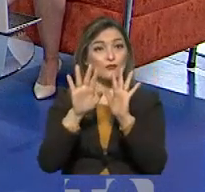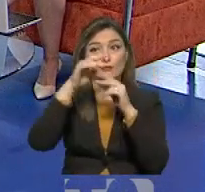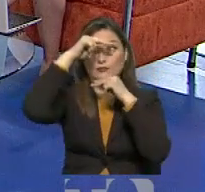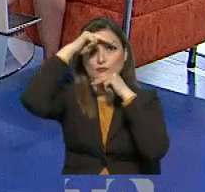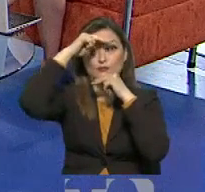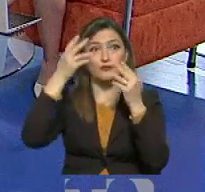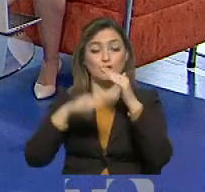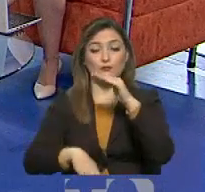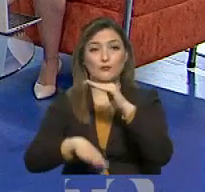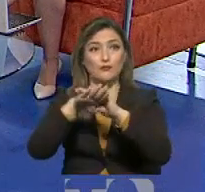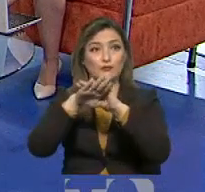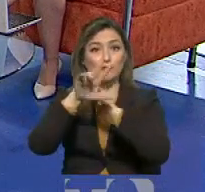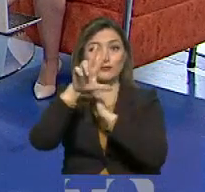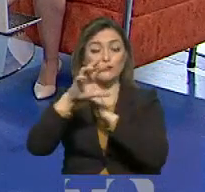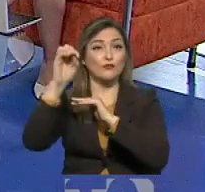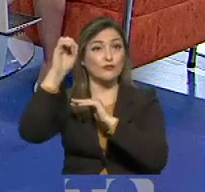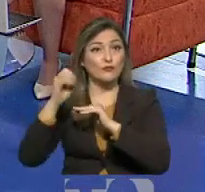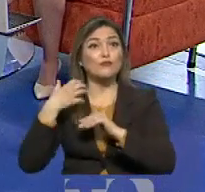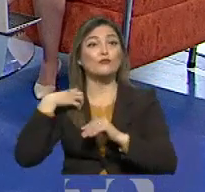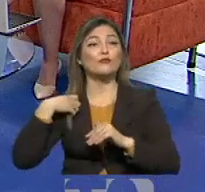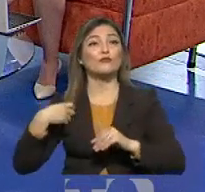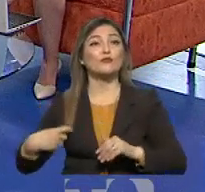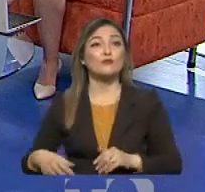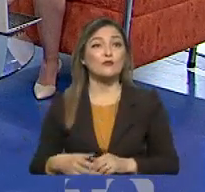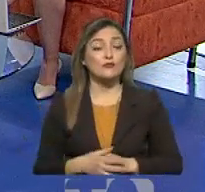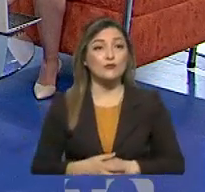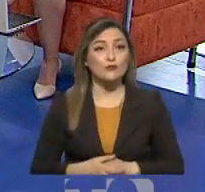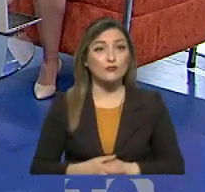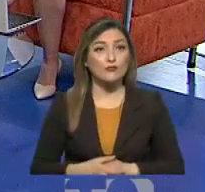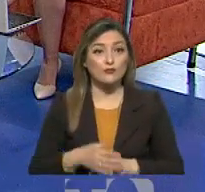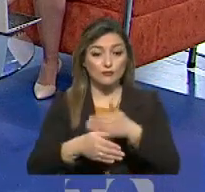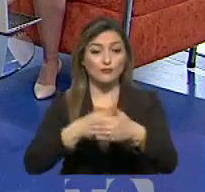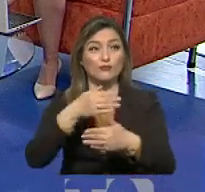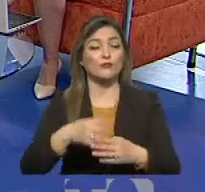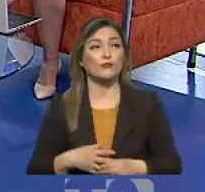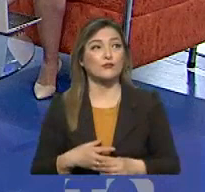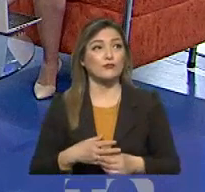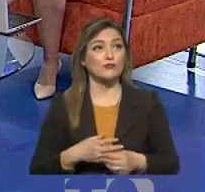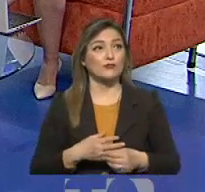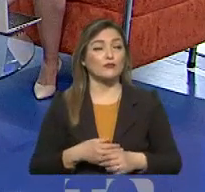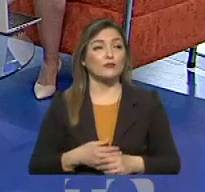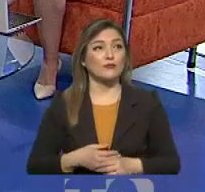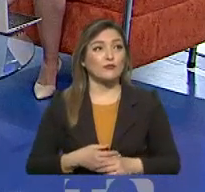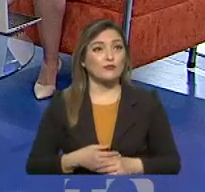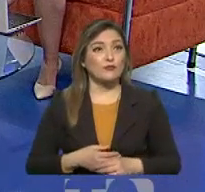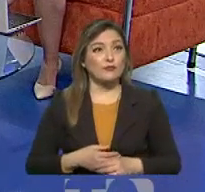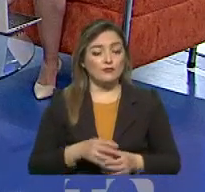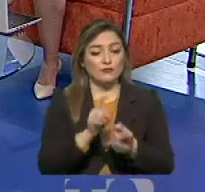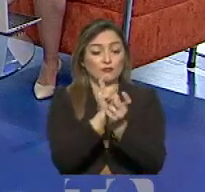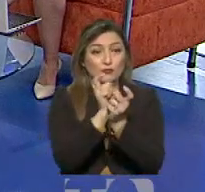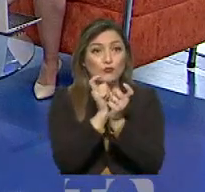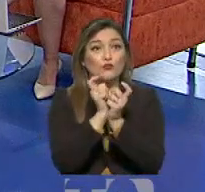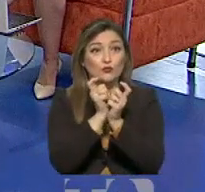duda, ¿no? Claro, con un aforo reducido del 30%. Bueno, vamos caminando. Vamos cambiando la realidad,